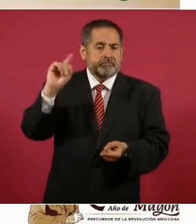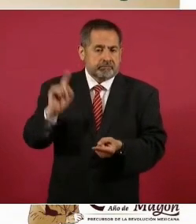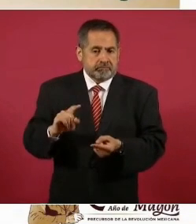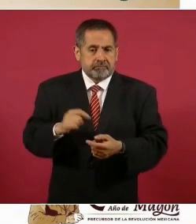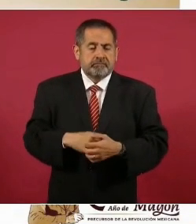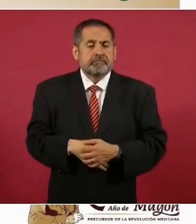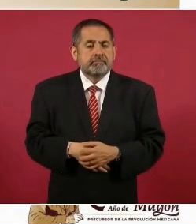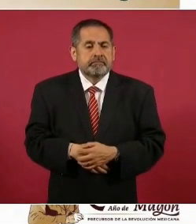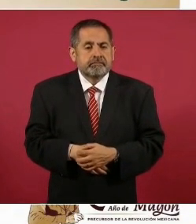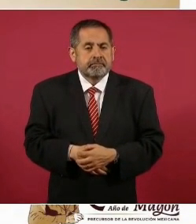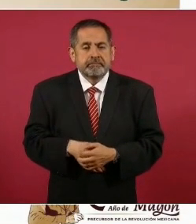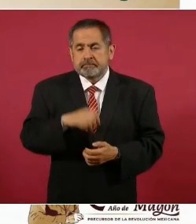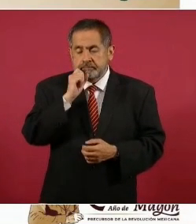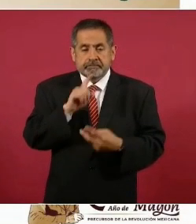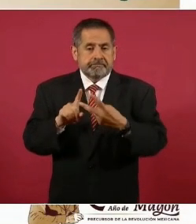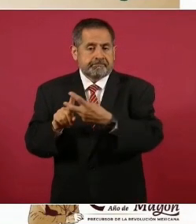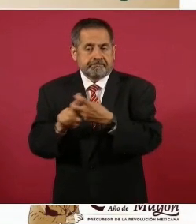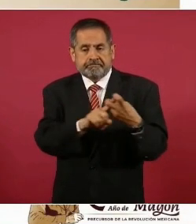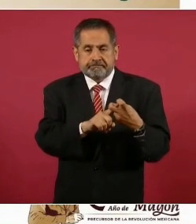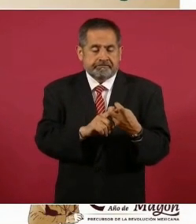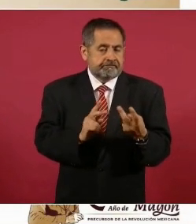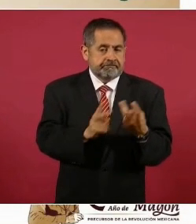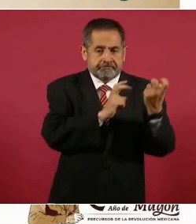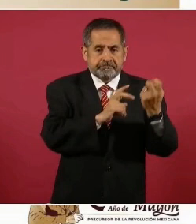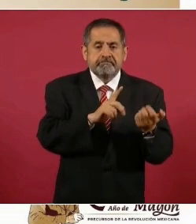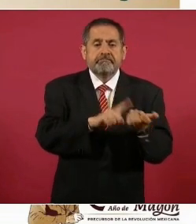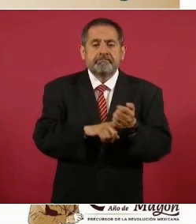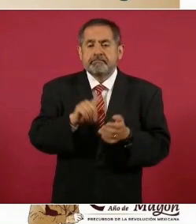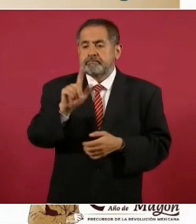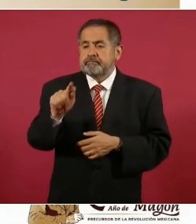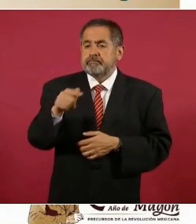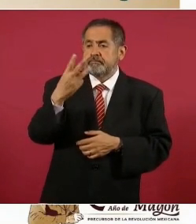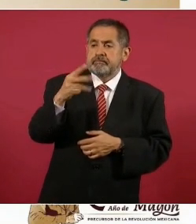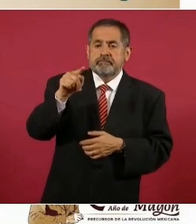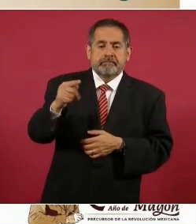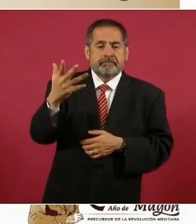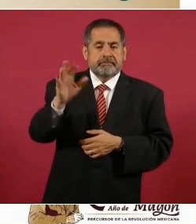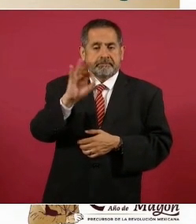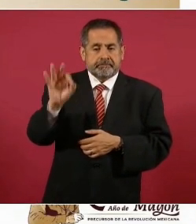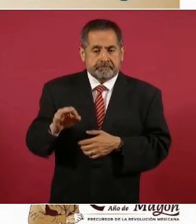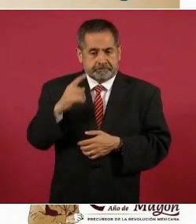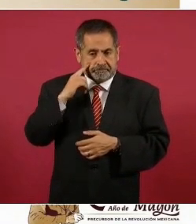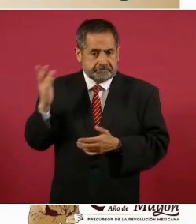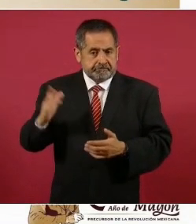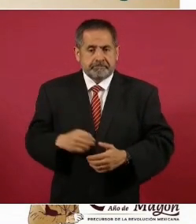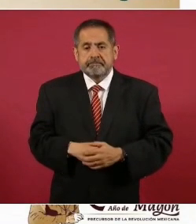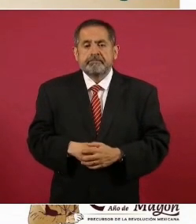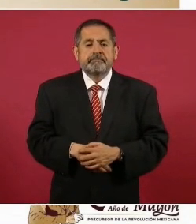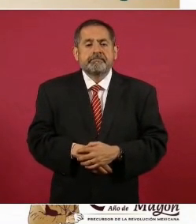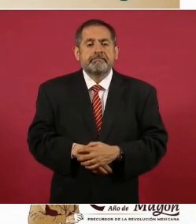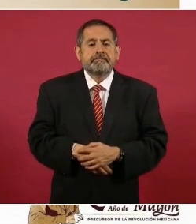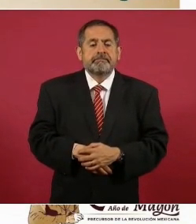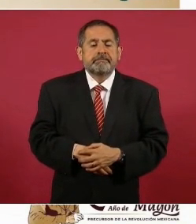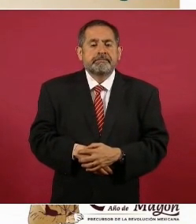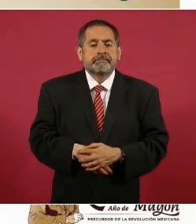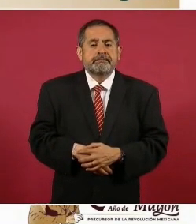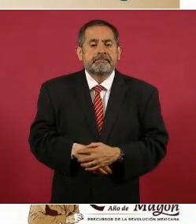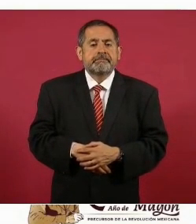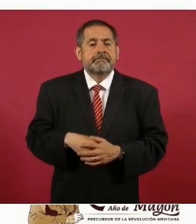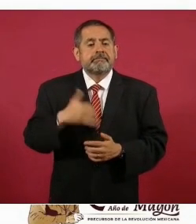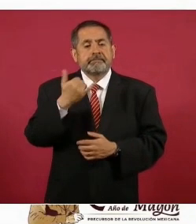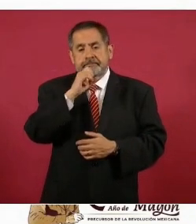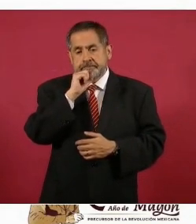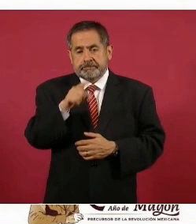también en el caso de secuestro 73.5% adelante y